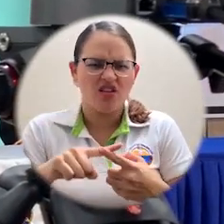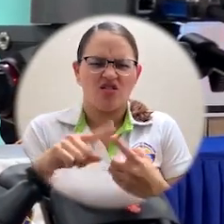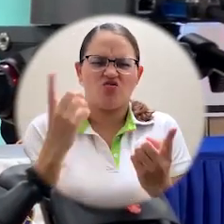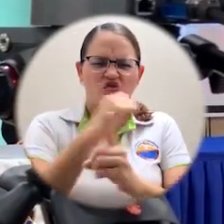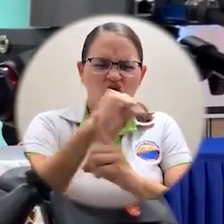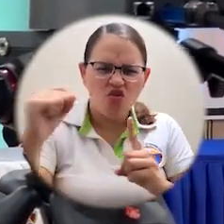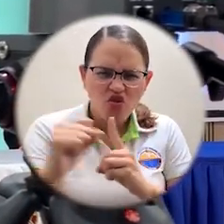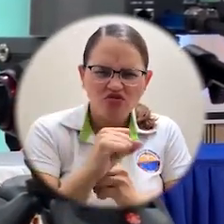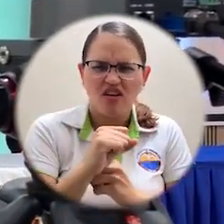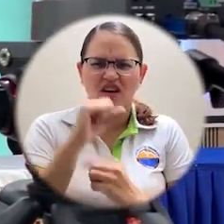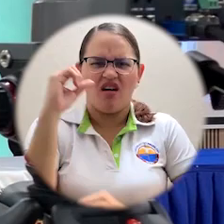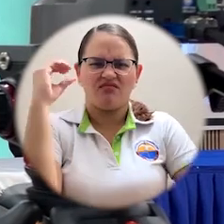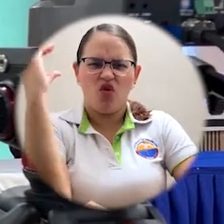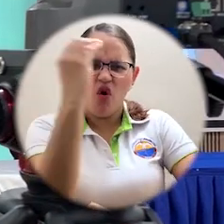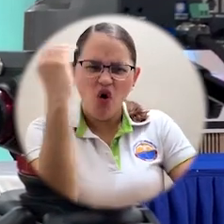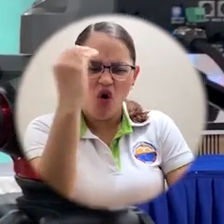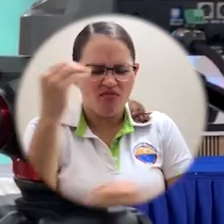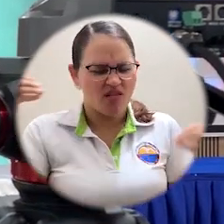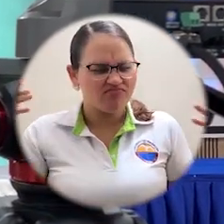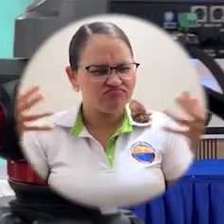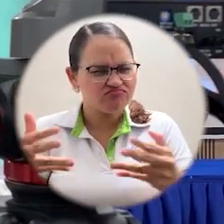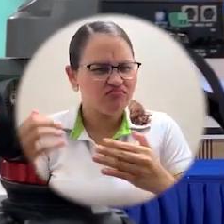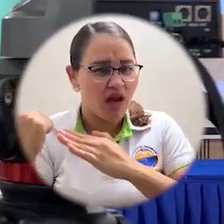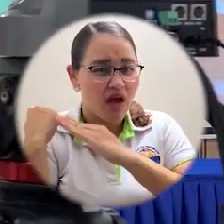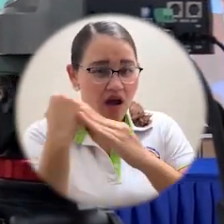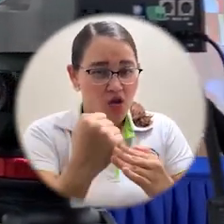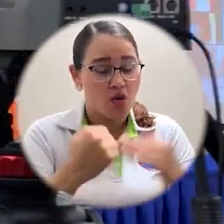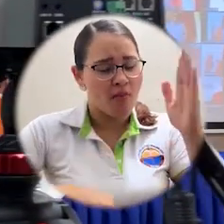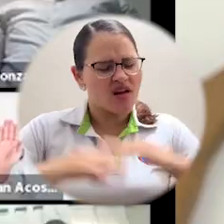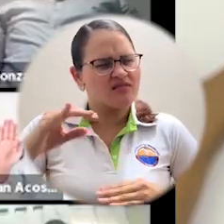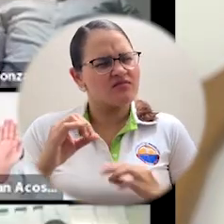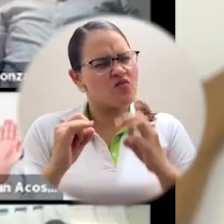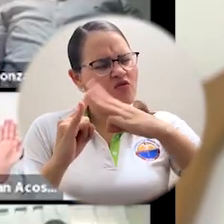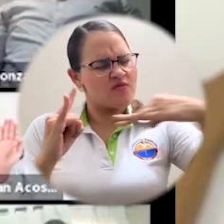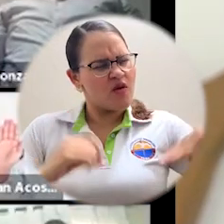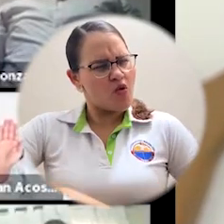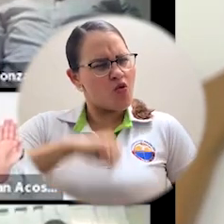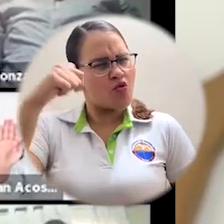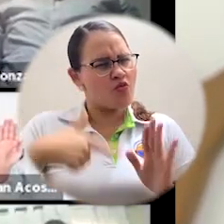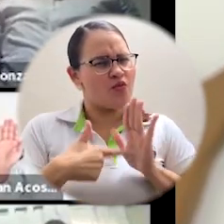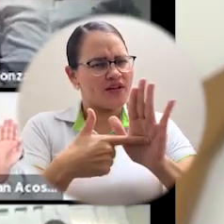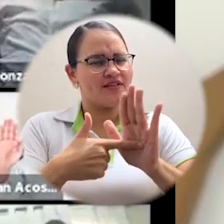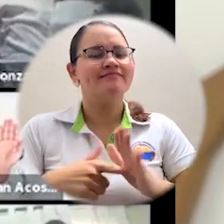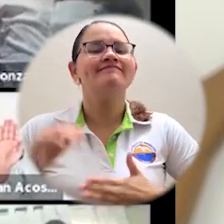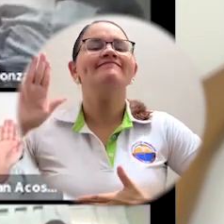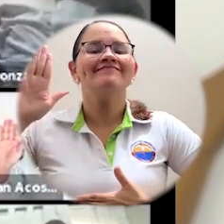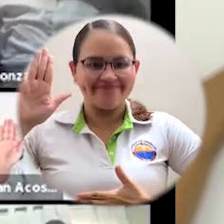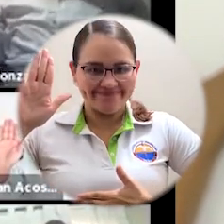país y dejar siempre lo más alto el nombre de la Universidad del Magdalena.